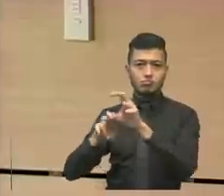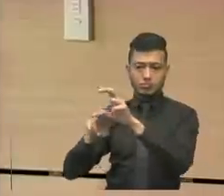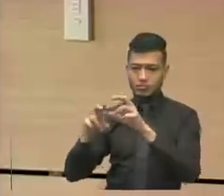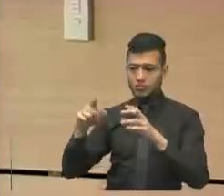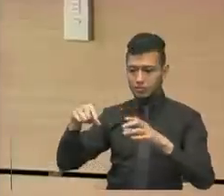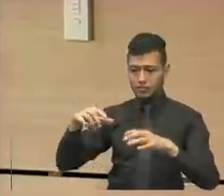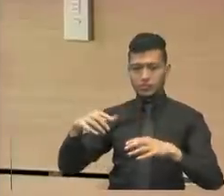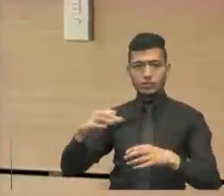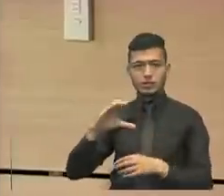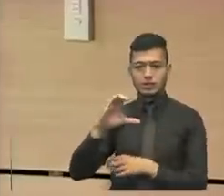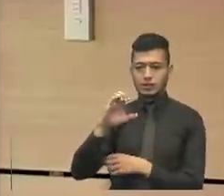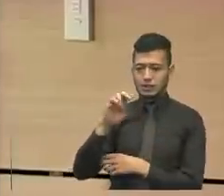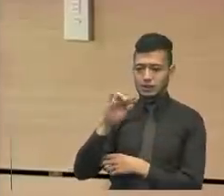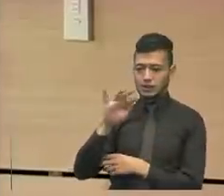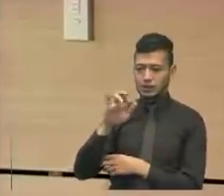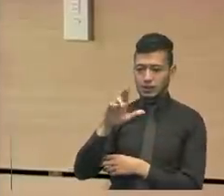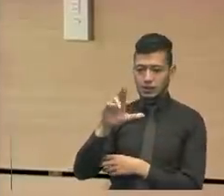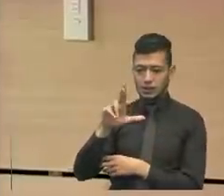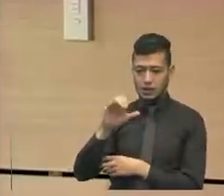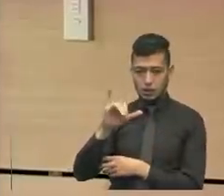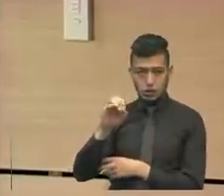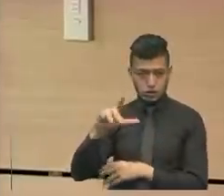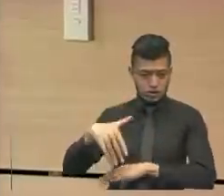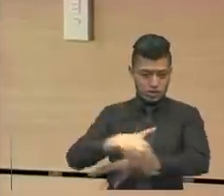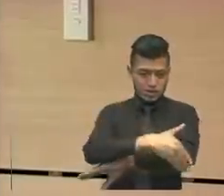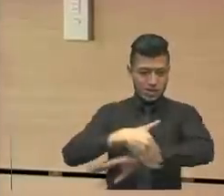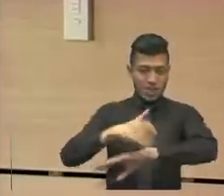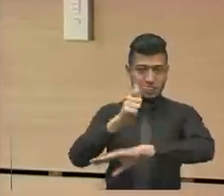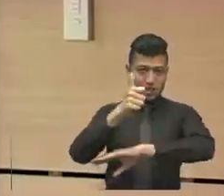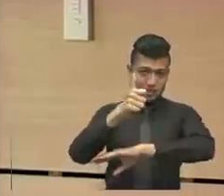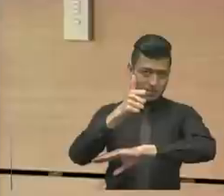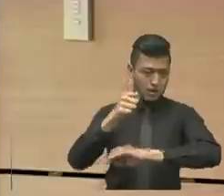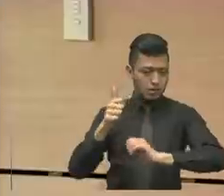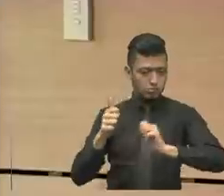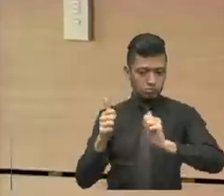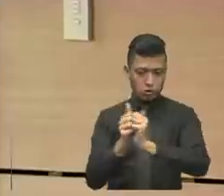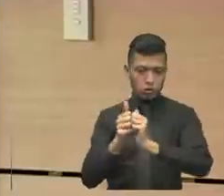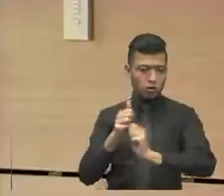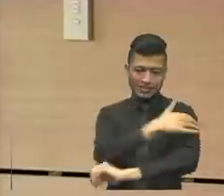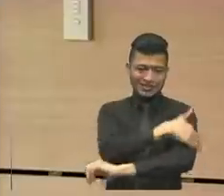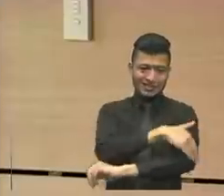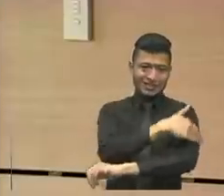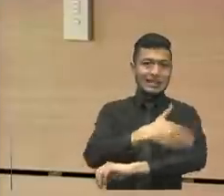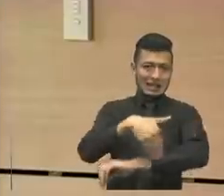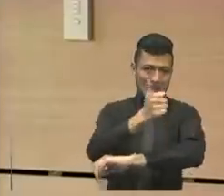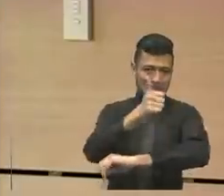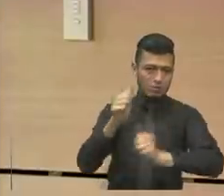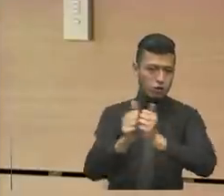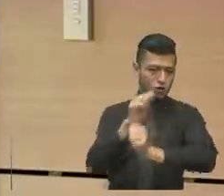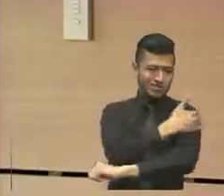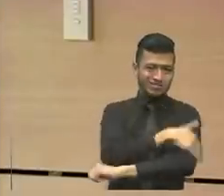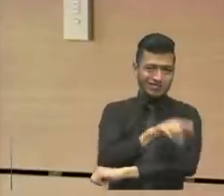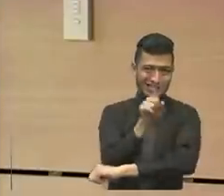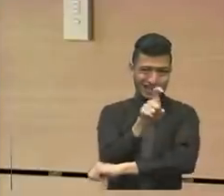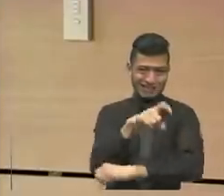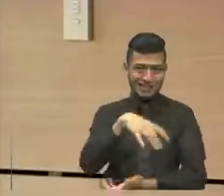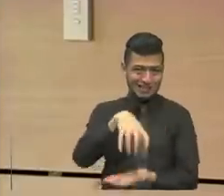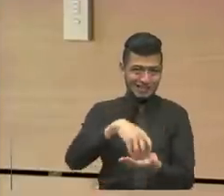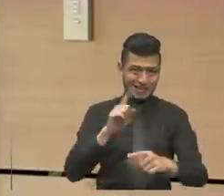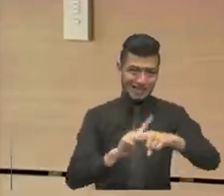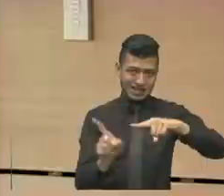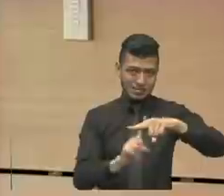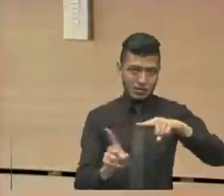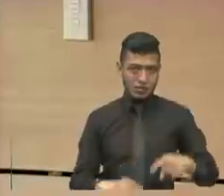16ª. Y de ahí, o por conexión de cable, o quizás mejor ciclo una gran plaza Alameda, una